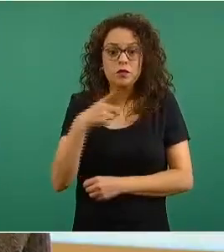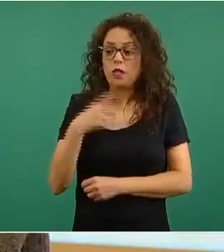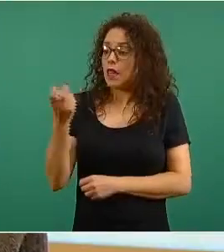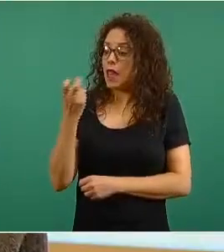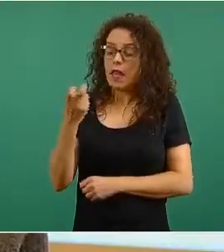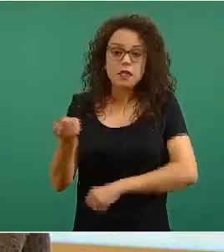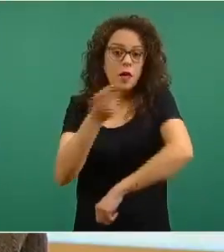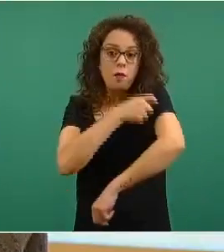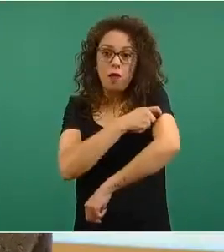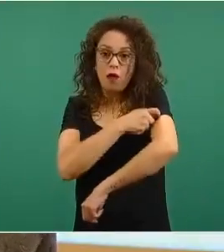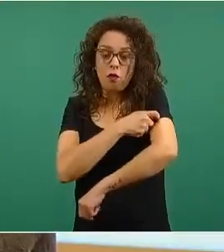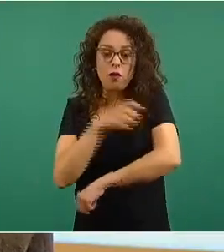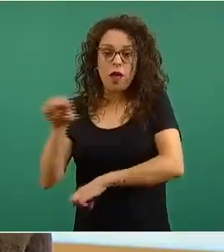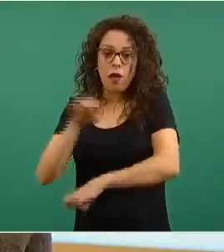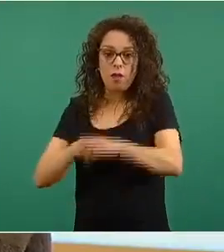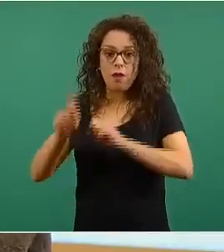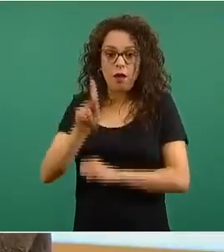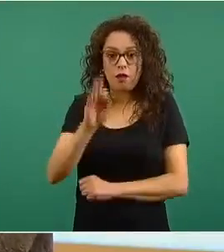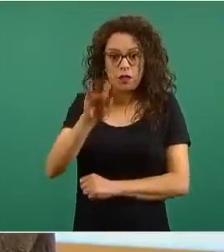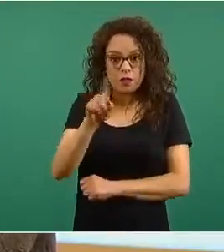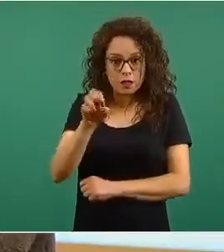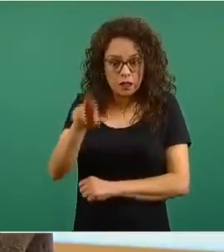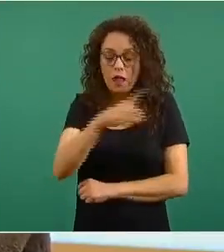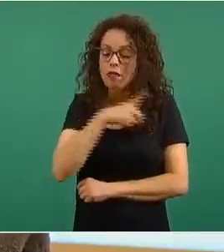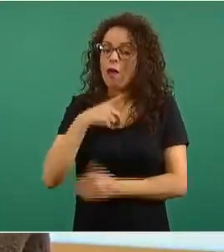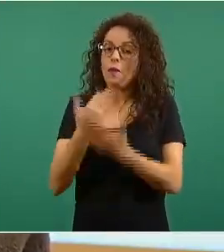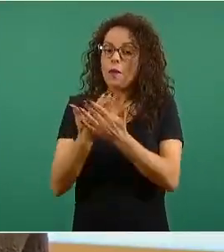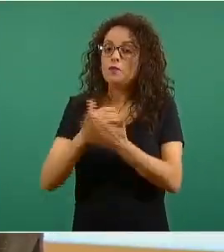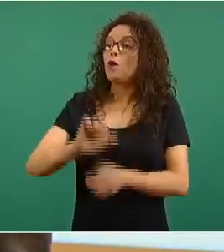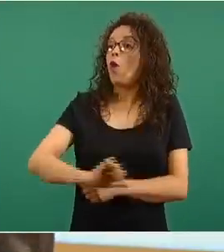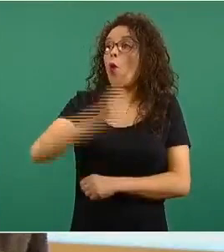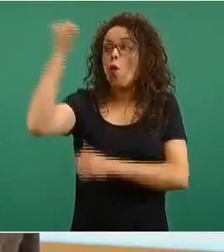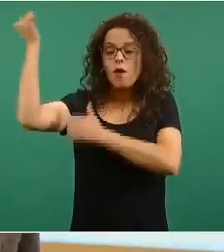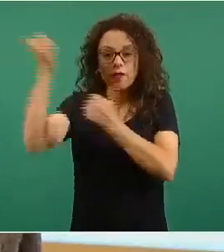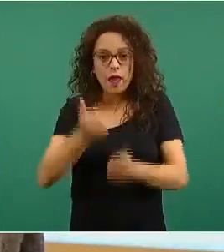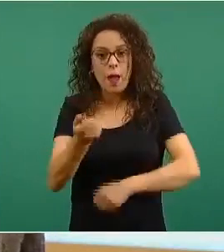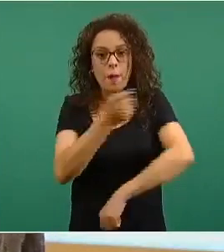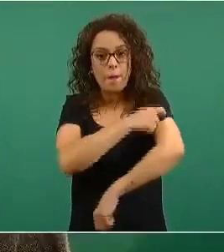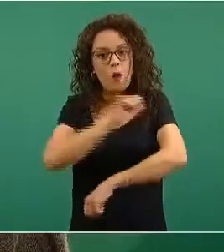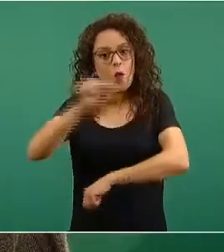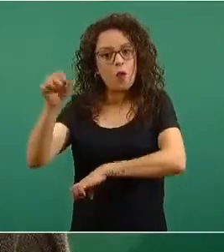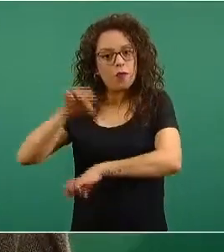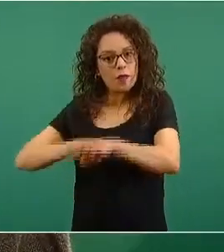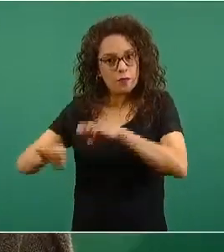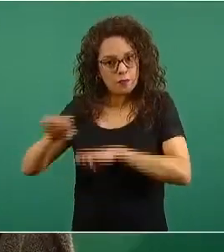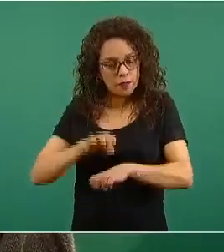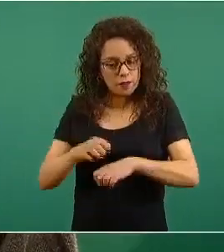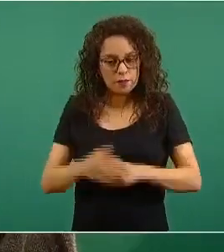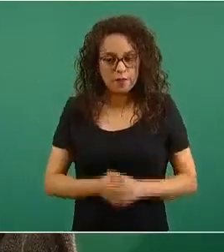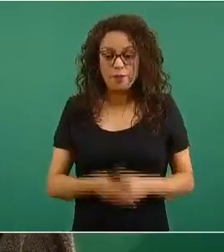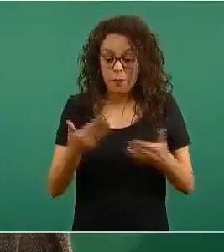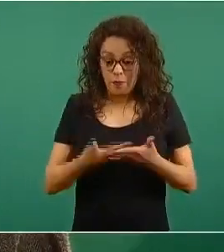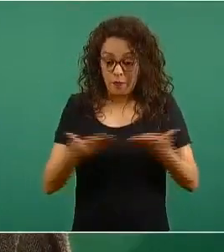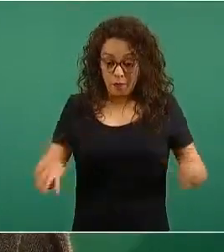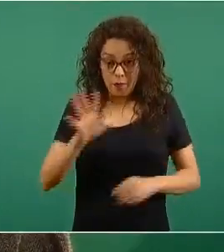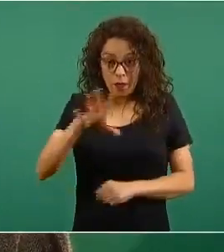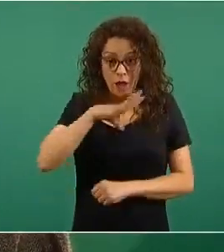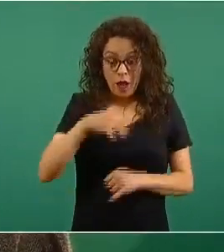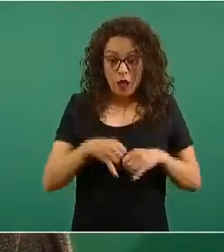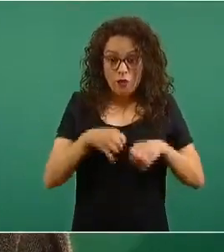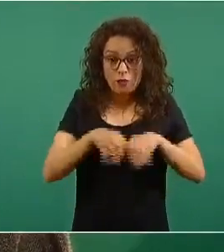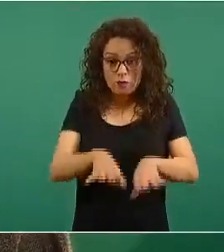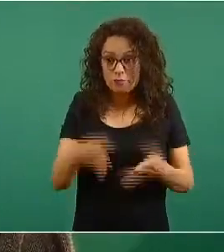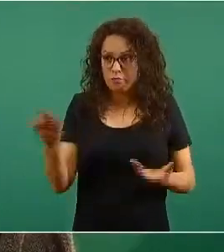debe esperar entonces a otra vacuna. De las demás vacunas, hasta el momento la información que se conoce no tienen esta